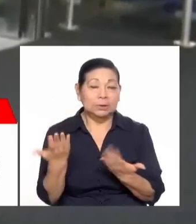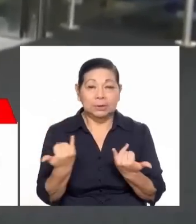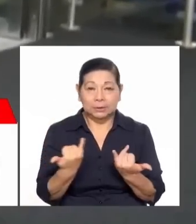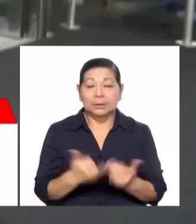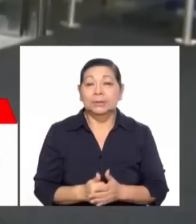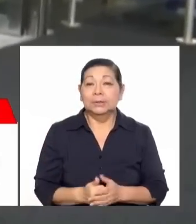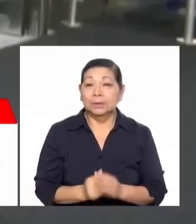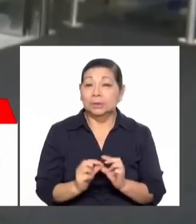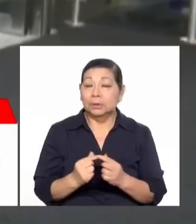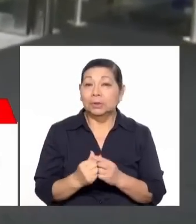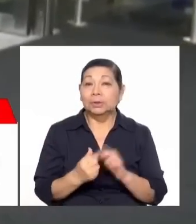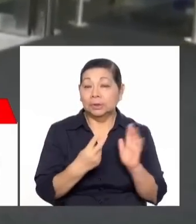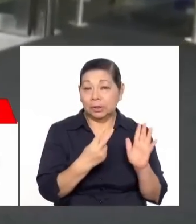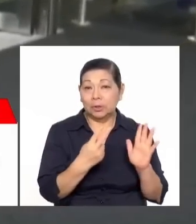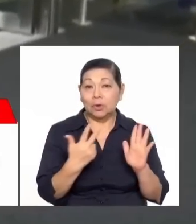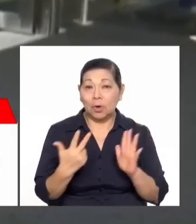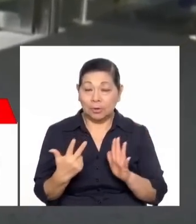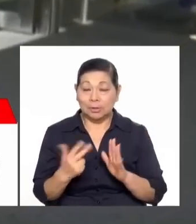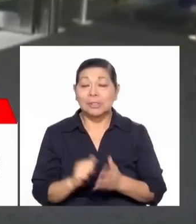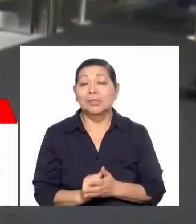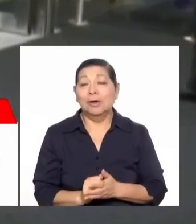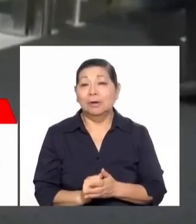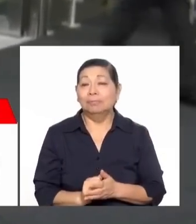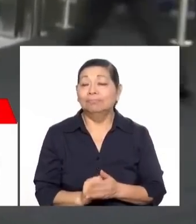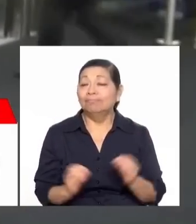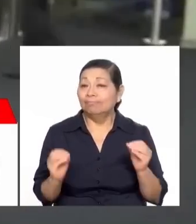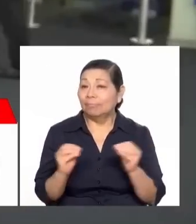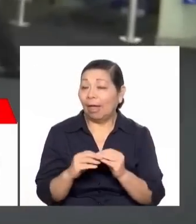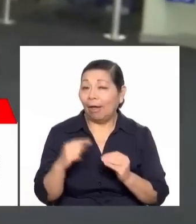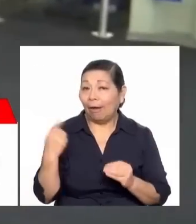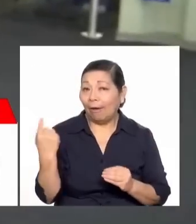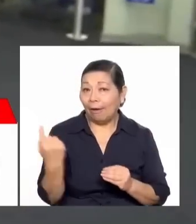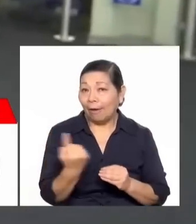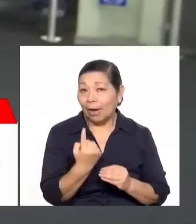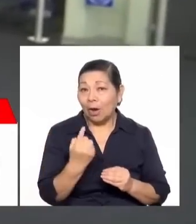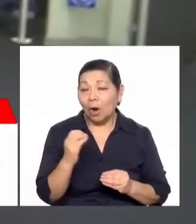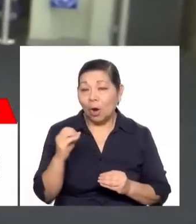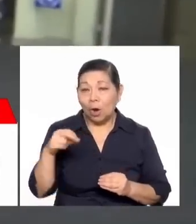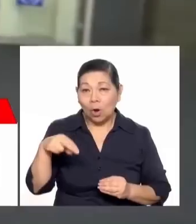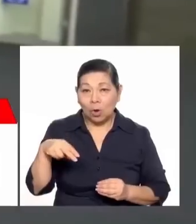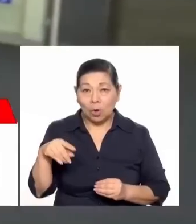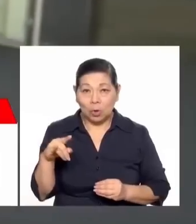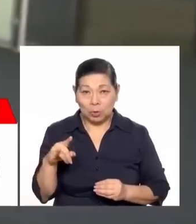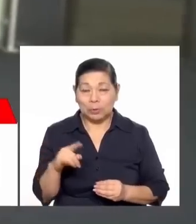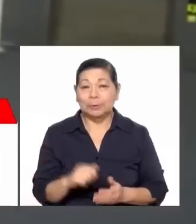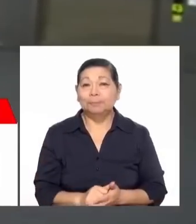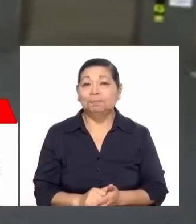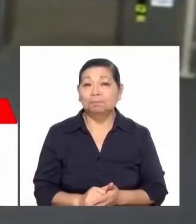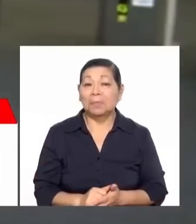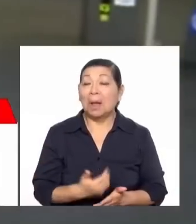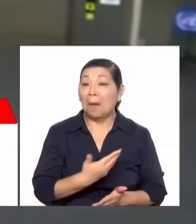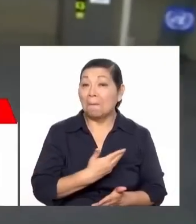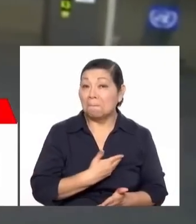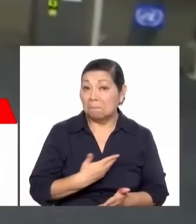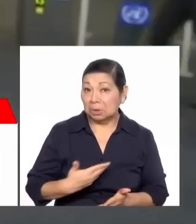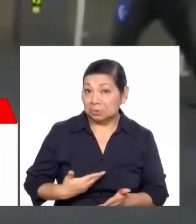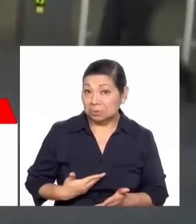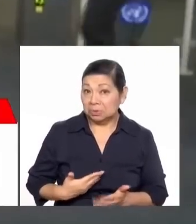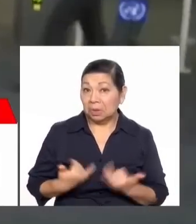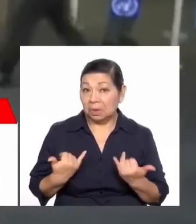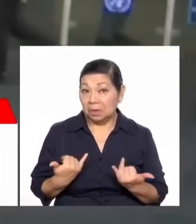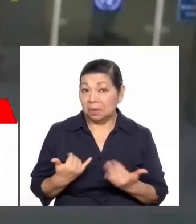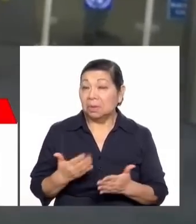esta 78ª Asamblea General de las Naciones Unidas. La presidenta durante